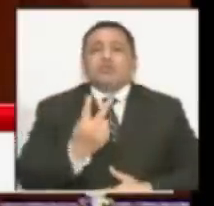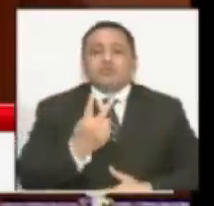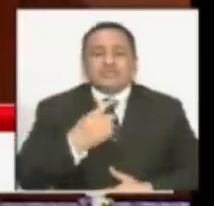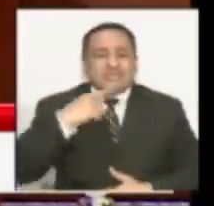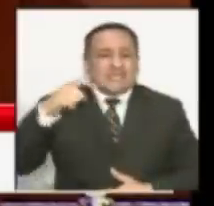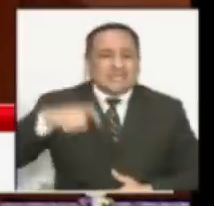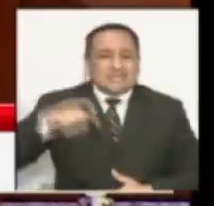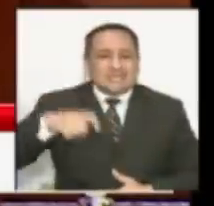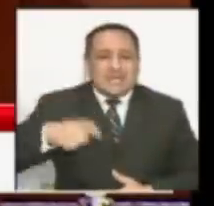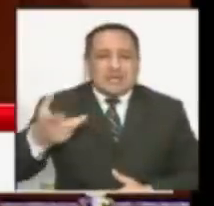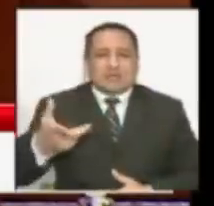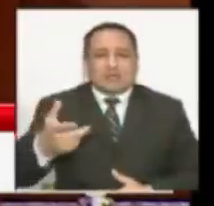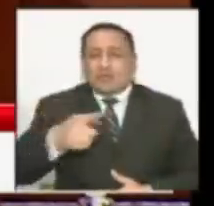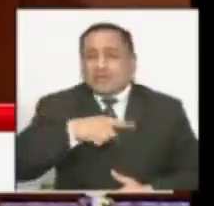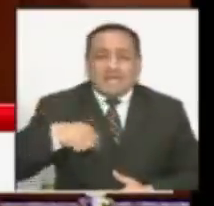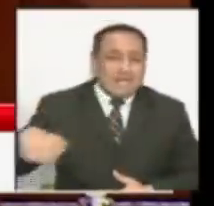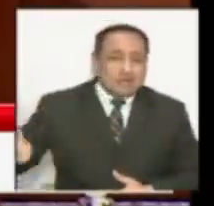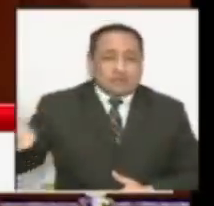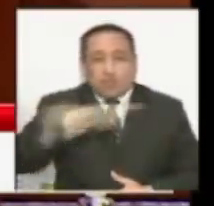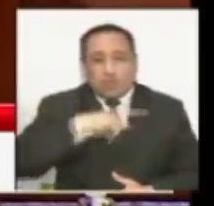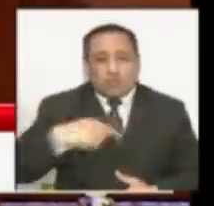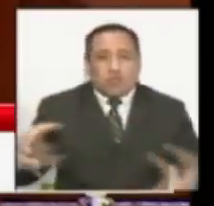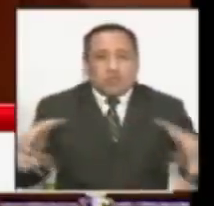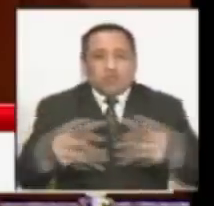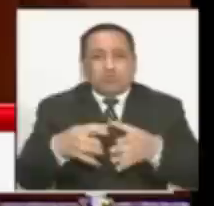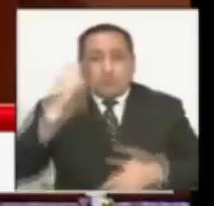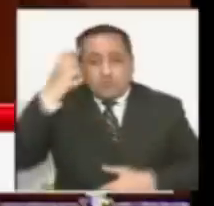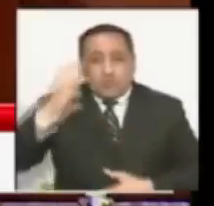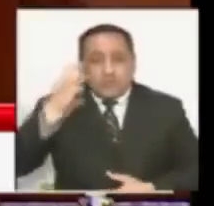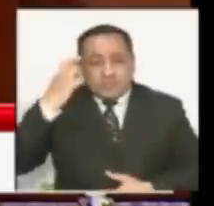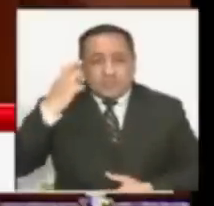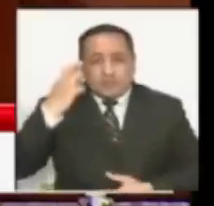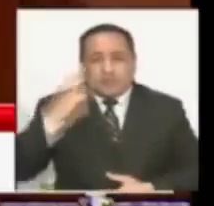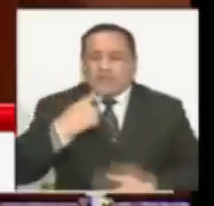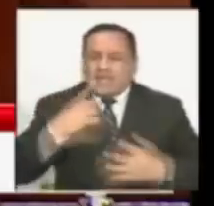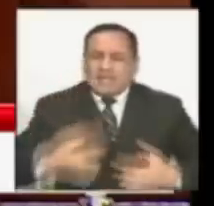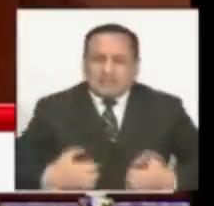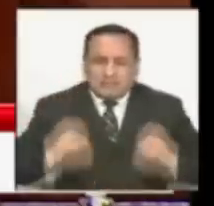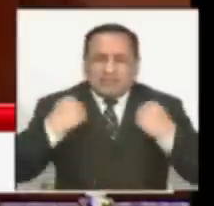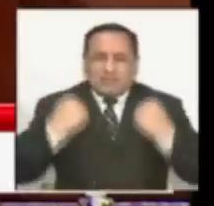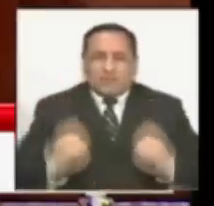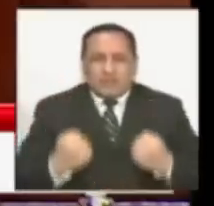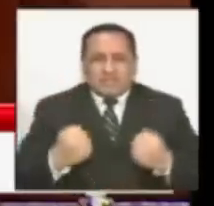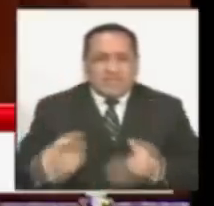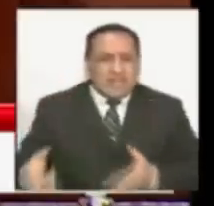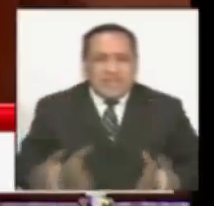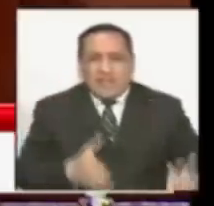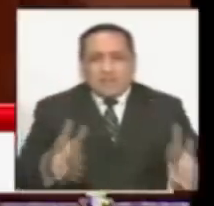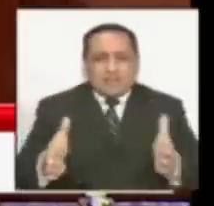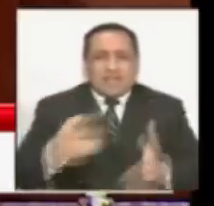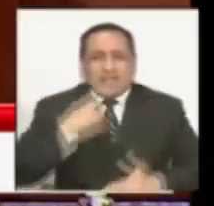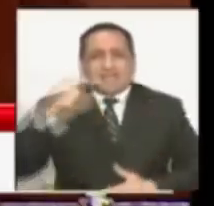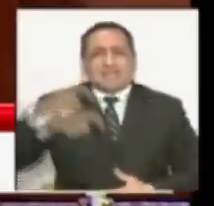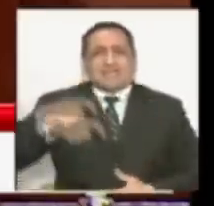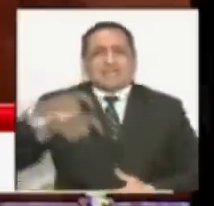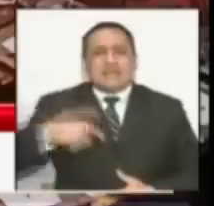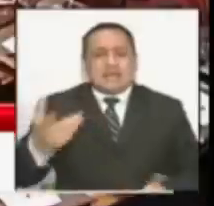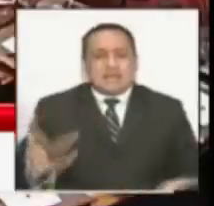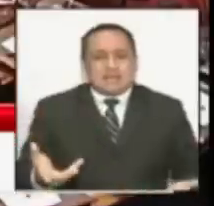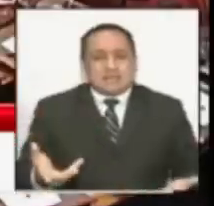Es necesario que todos los partidos políticos se esfuercen en canalizar las demandas,